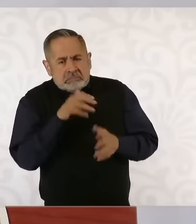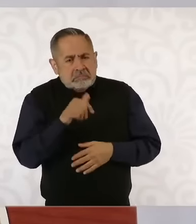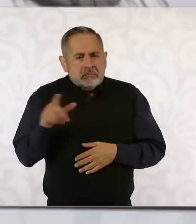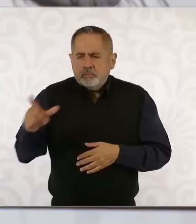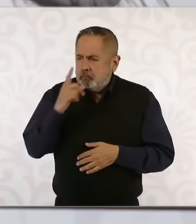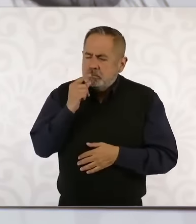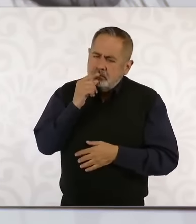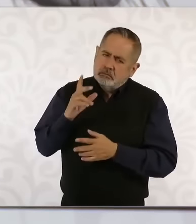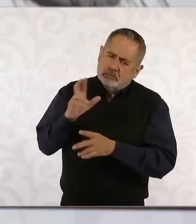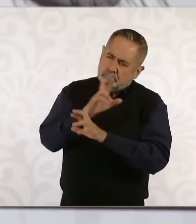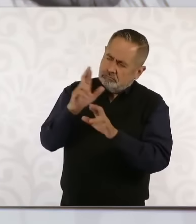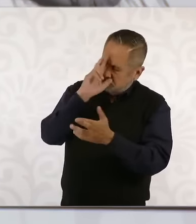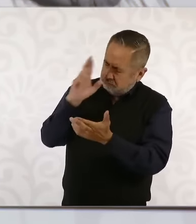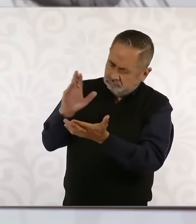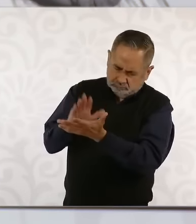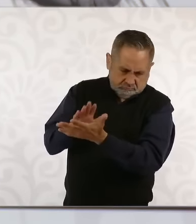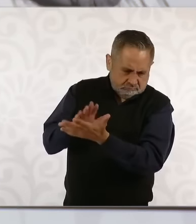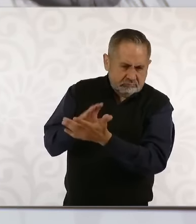Entonces también nuestro reconocimiento.